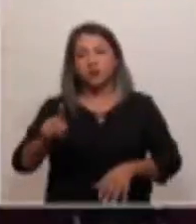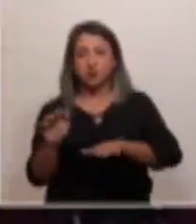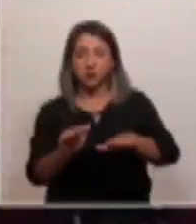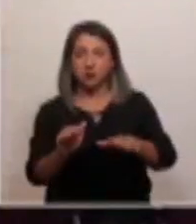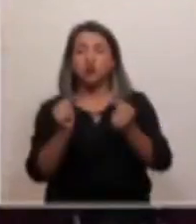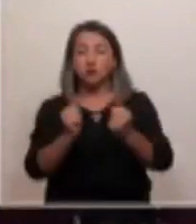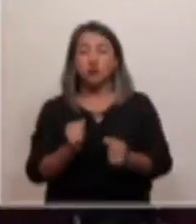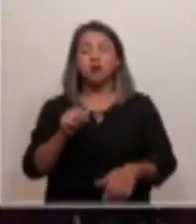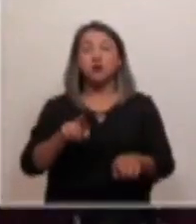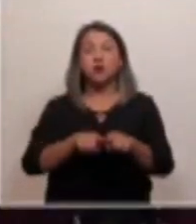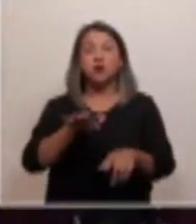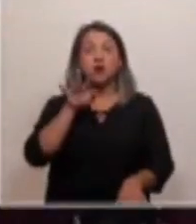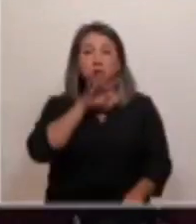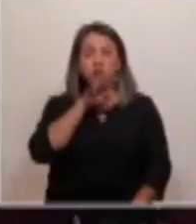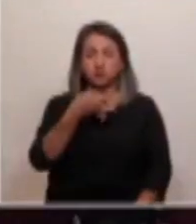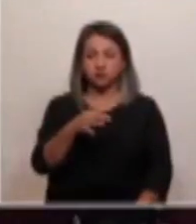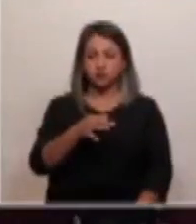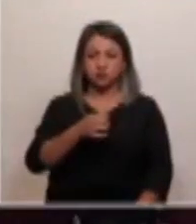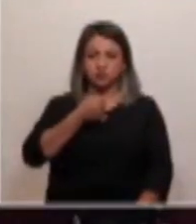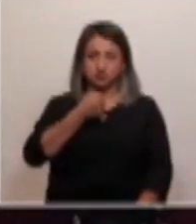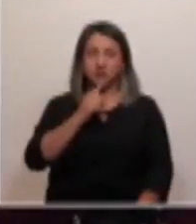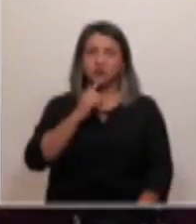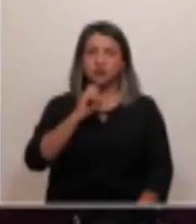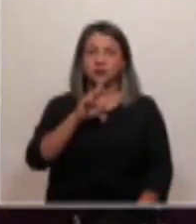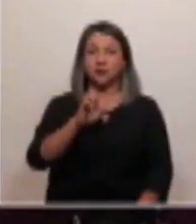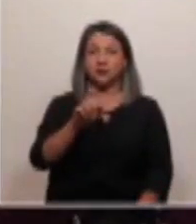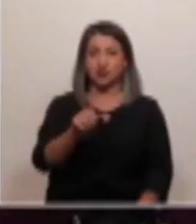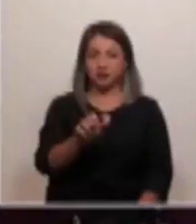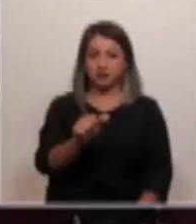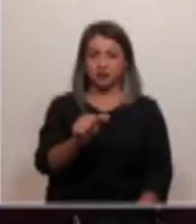Voy a hacer uso de la palabra por mientras convencional Teresa Marinovich.